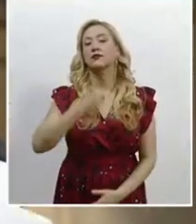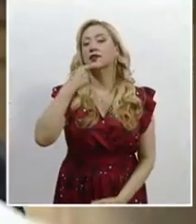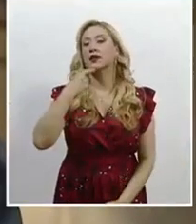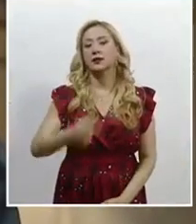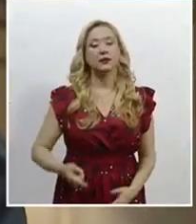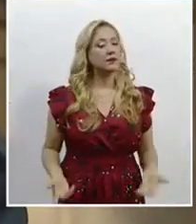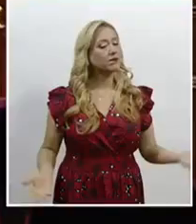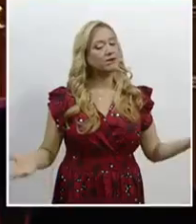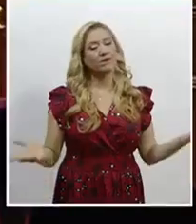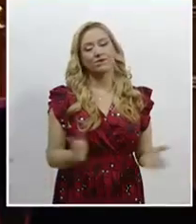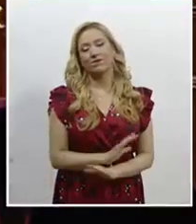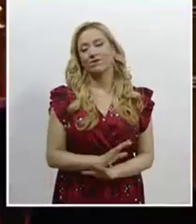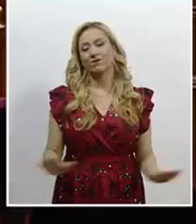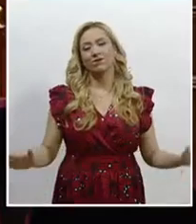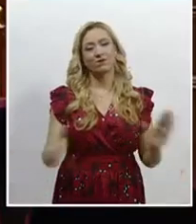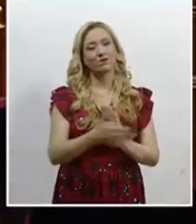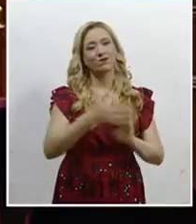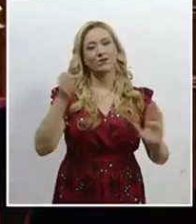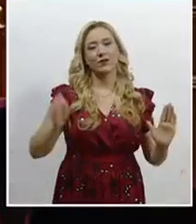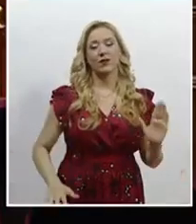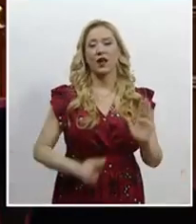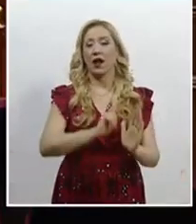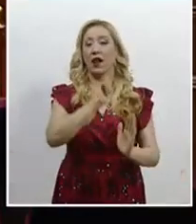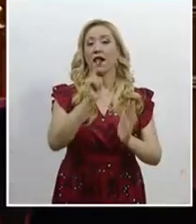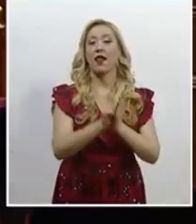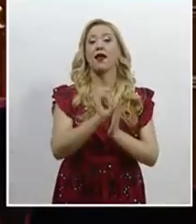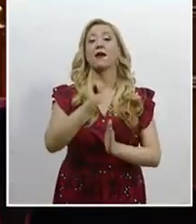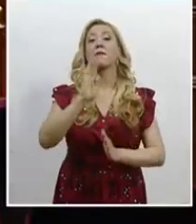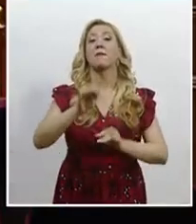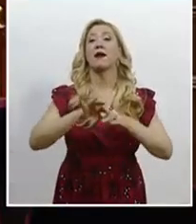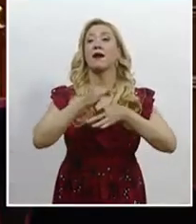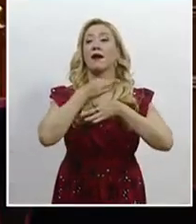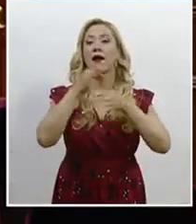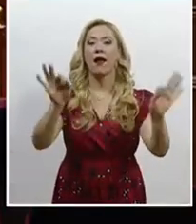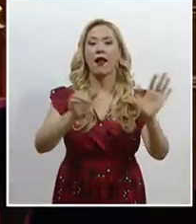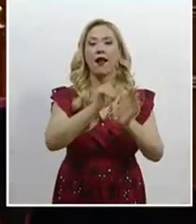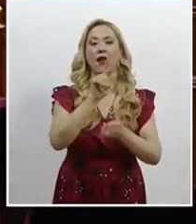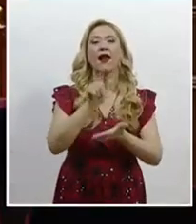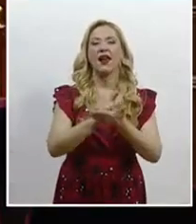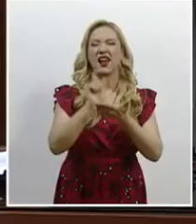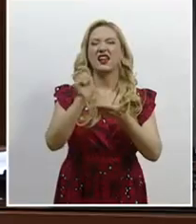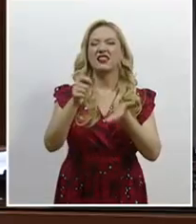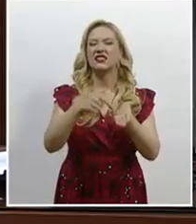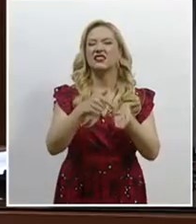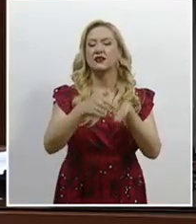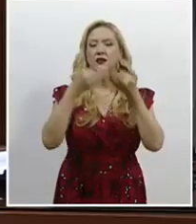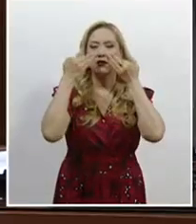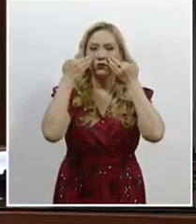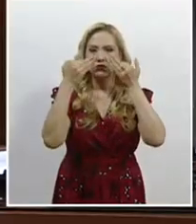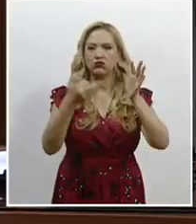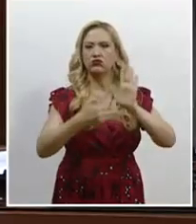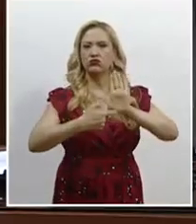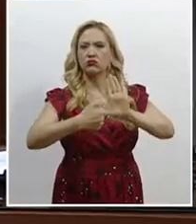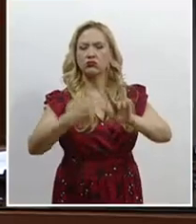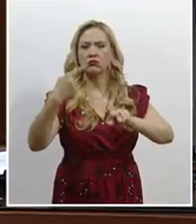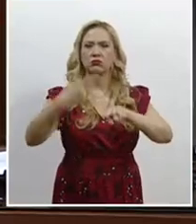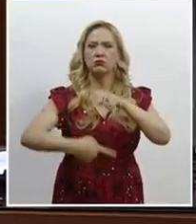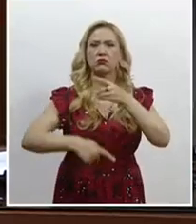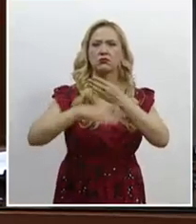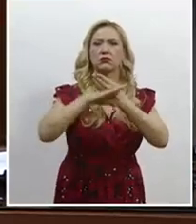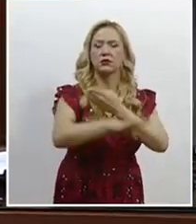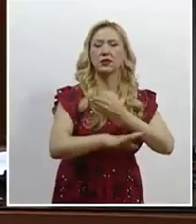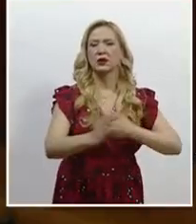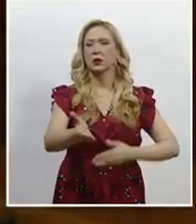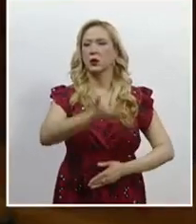la invalidez del decreto por el que se expidió la Ley para la Transparencia, Prevención y Combate a